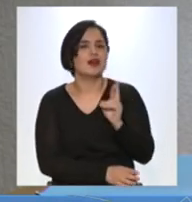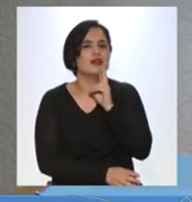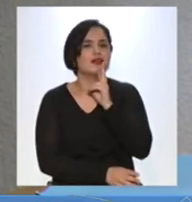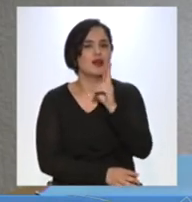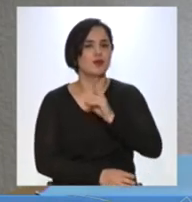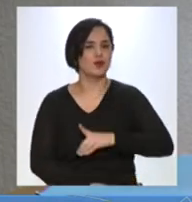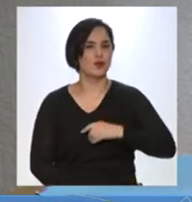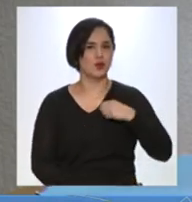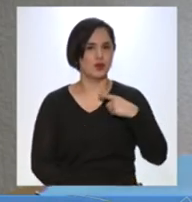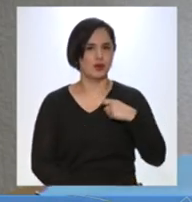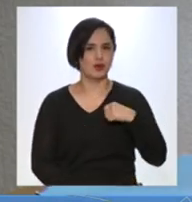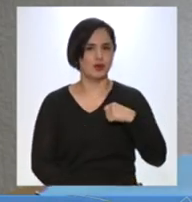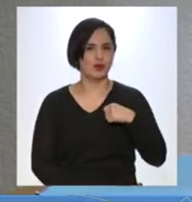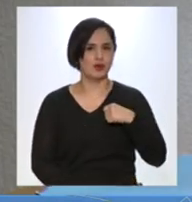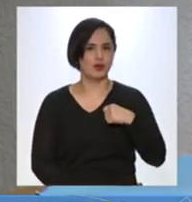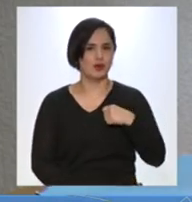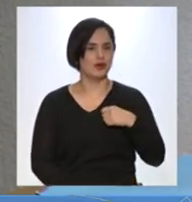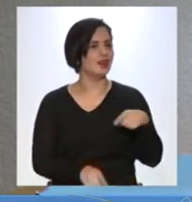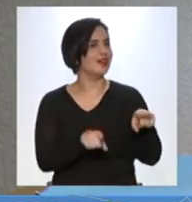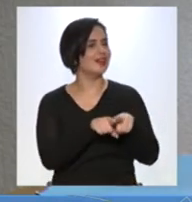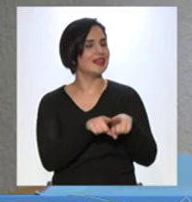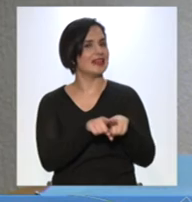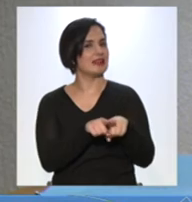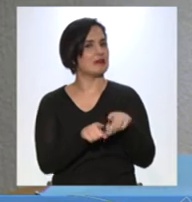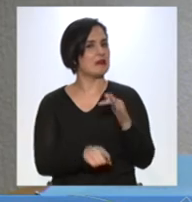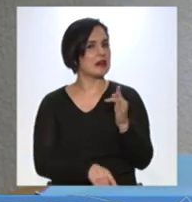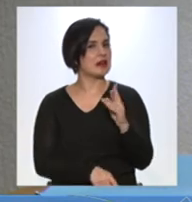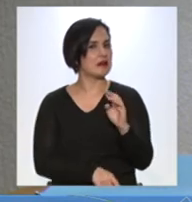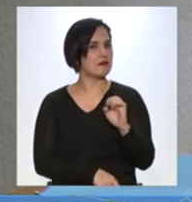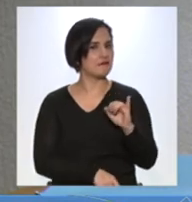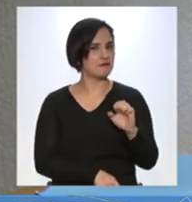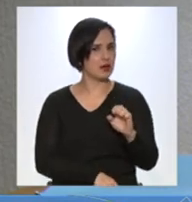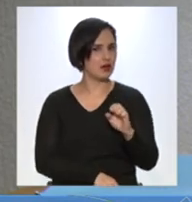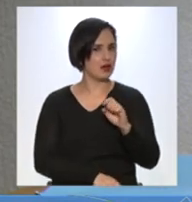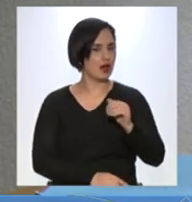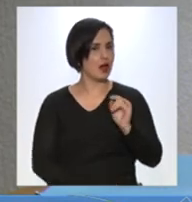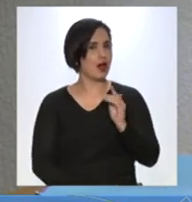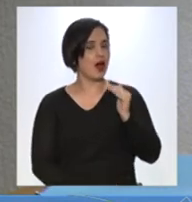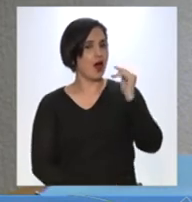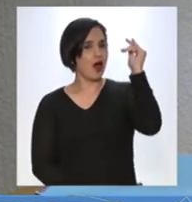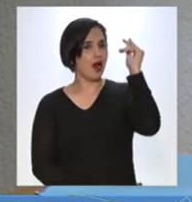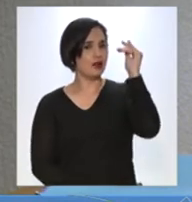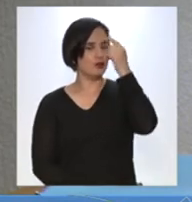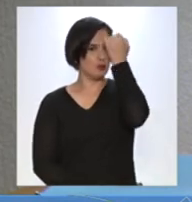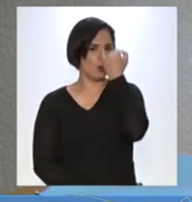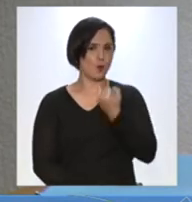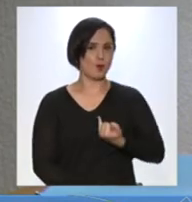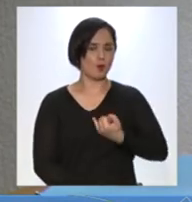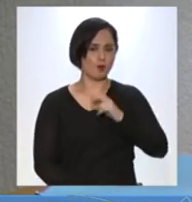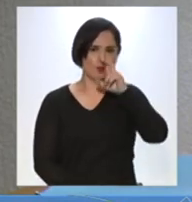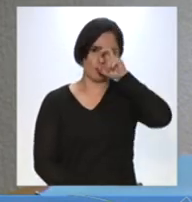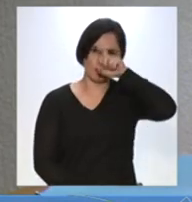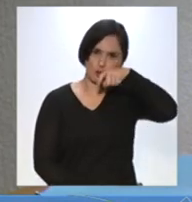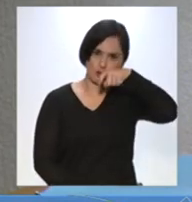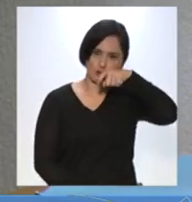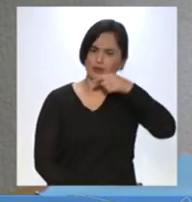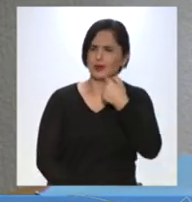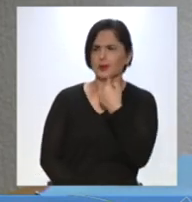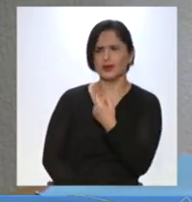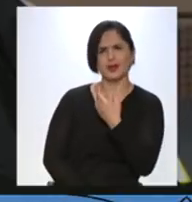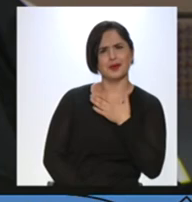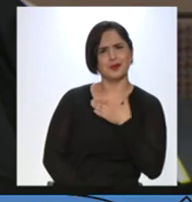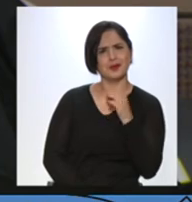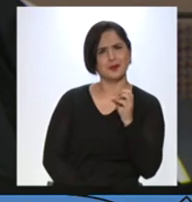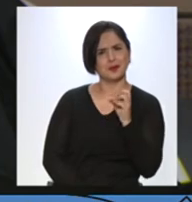con orgullo que era igual a Eduardo Frei, alto, delgado y narigón. Y cuando le preguntaban a mi padre, la verdad es